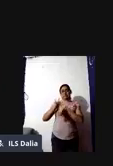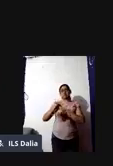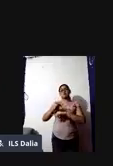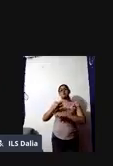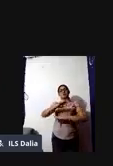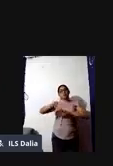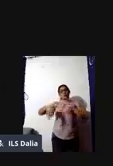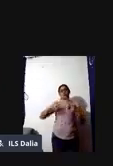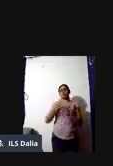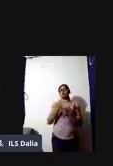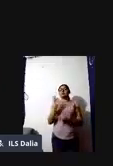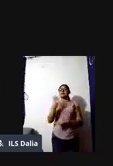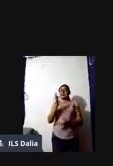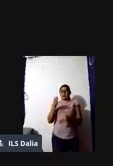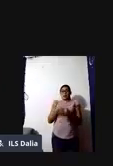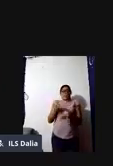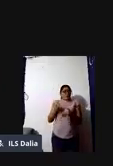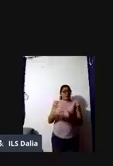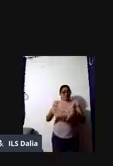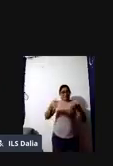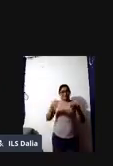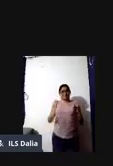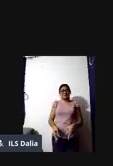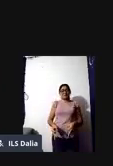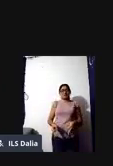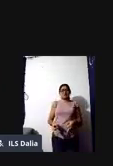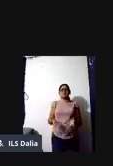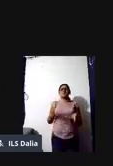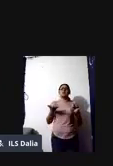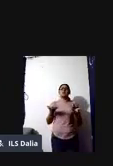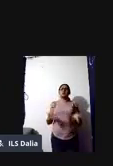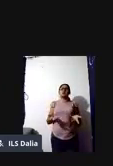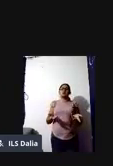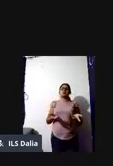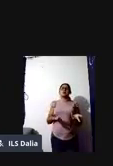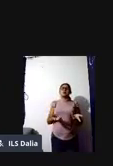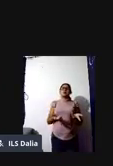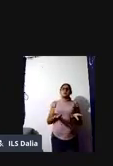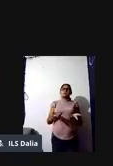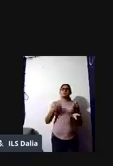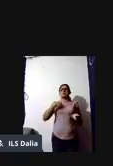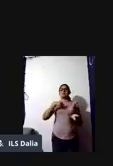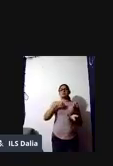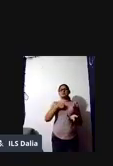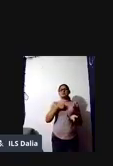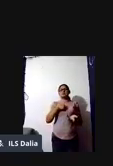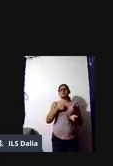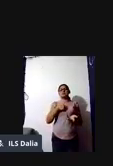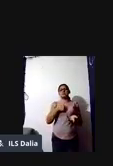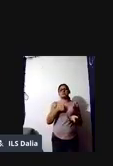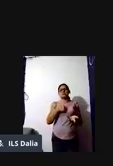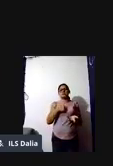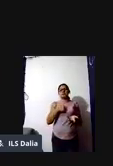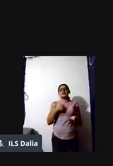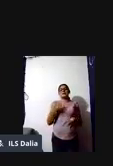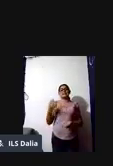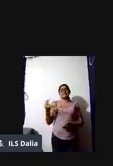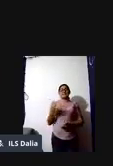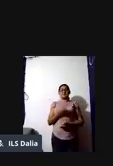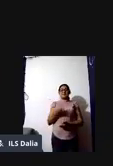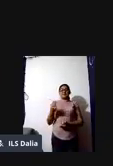este preciso momento. Y que justo tenemos la